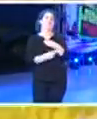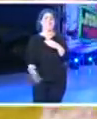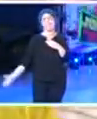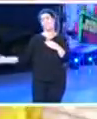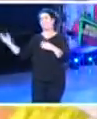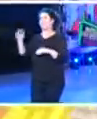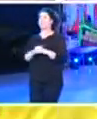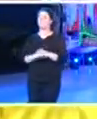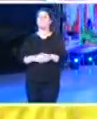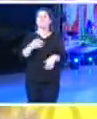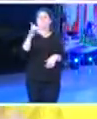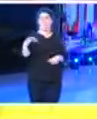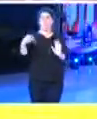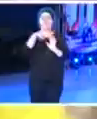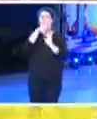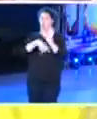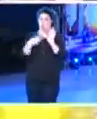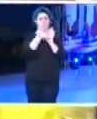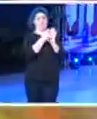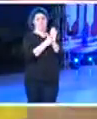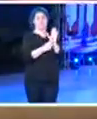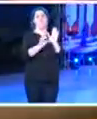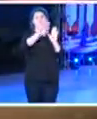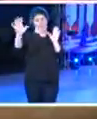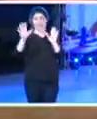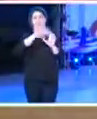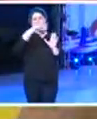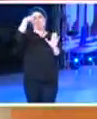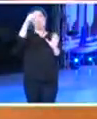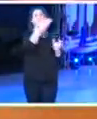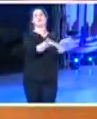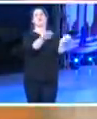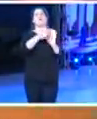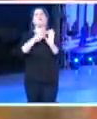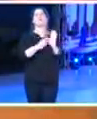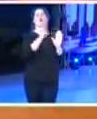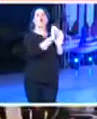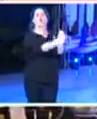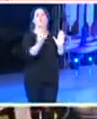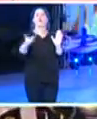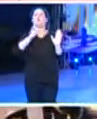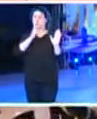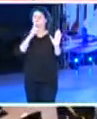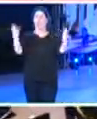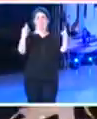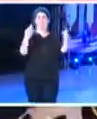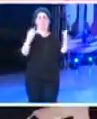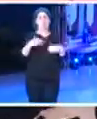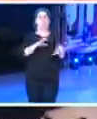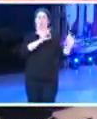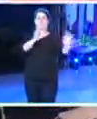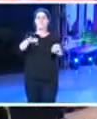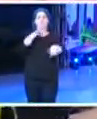Tengo que llevar unas normas muy claritas de forma que pueda valorar. Tiene que haber especialistas para